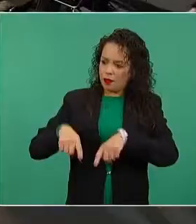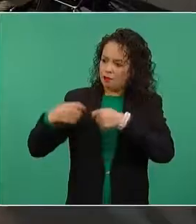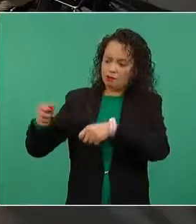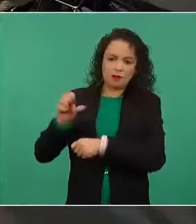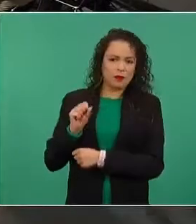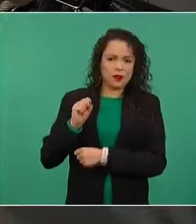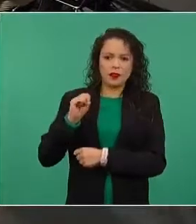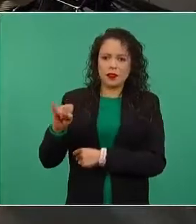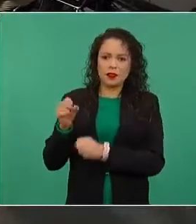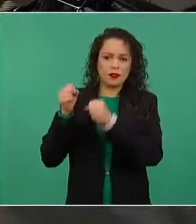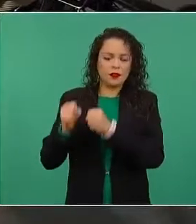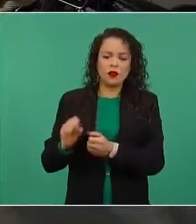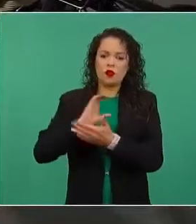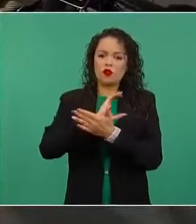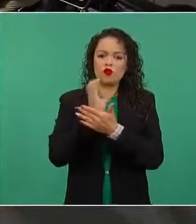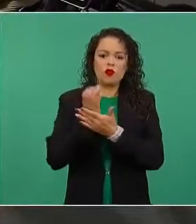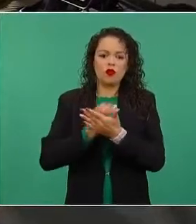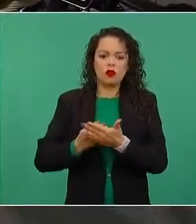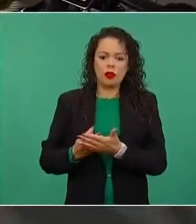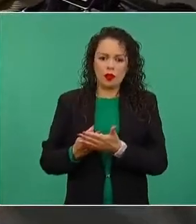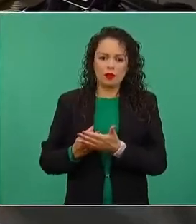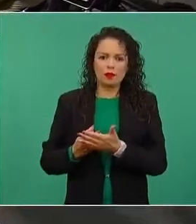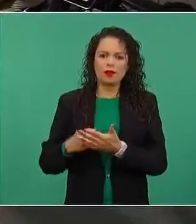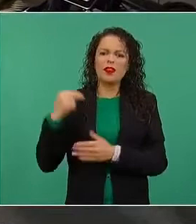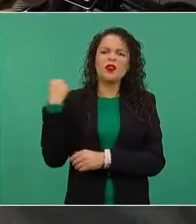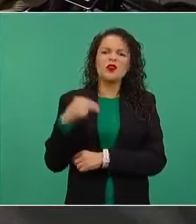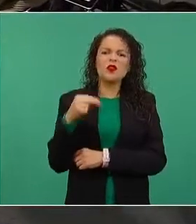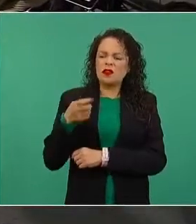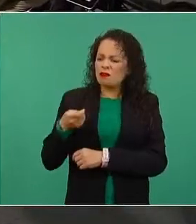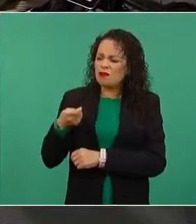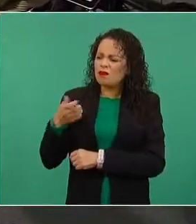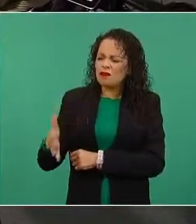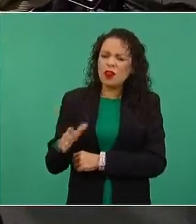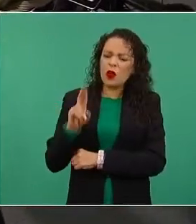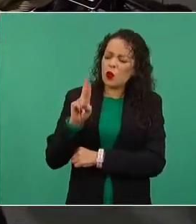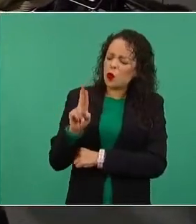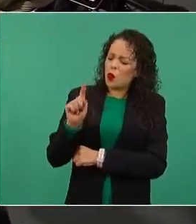que les llaman de utilidad compartida.